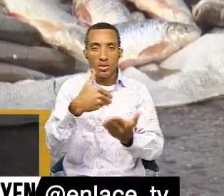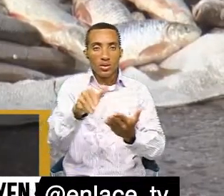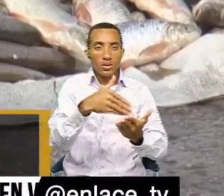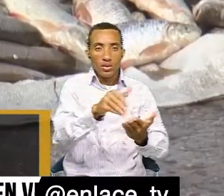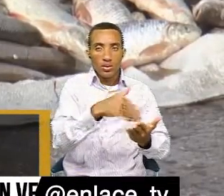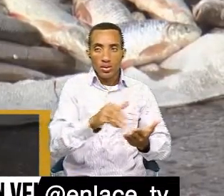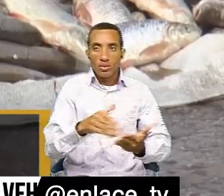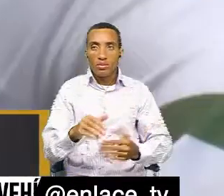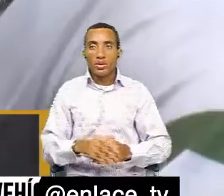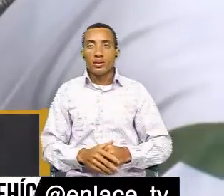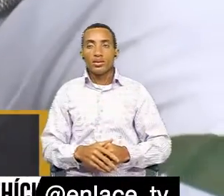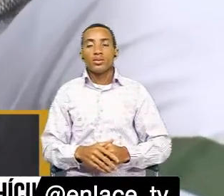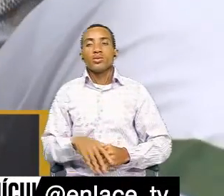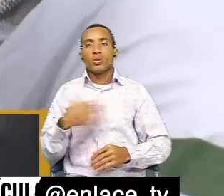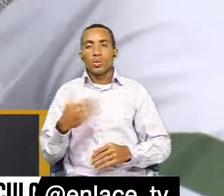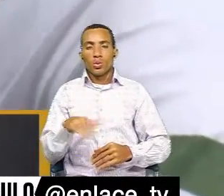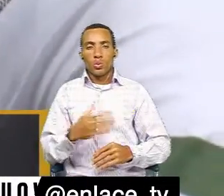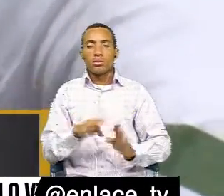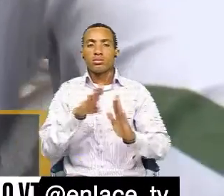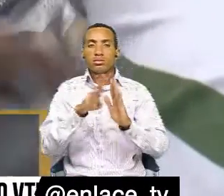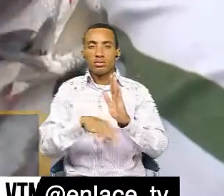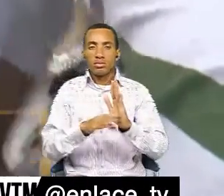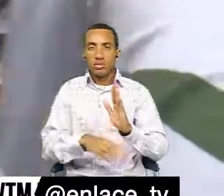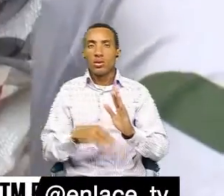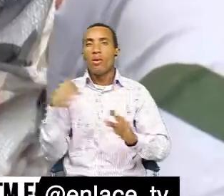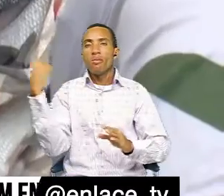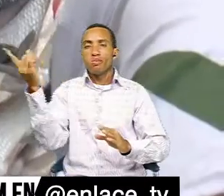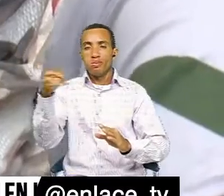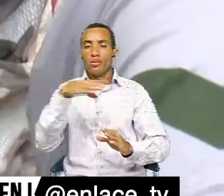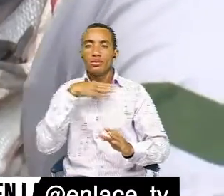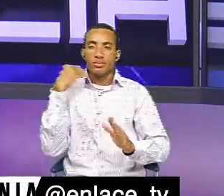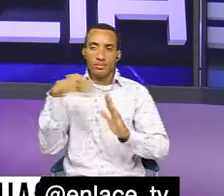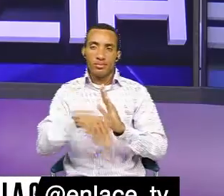producto. Precios propicios en época de crisis económica.